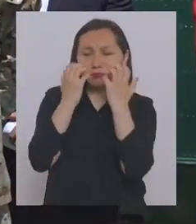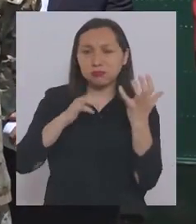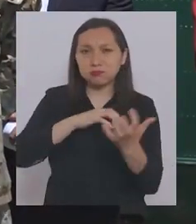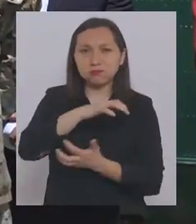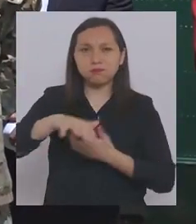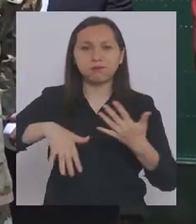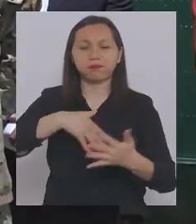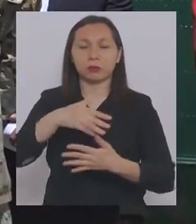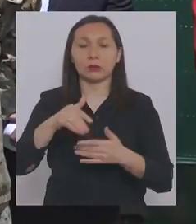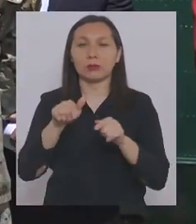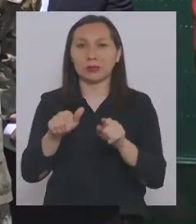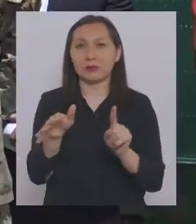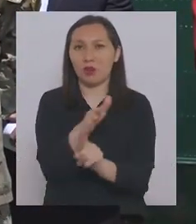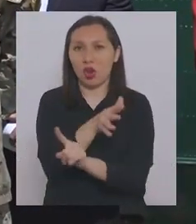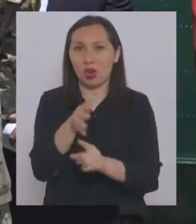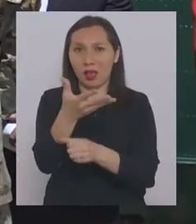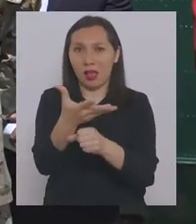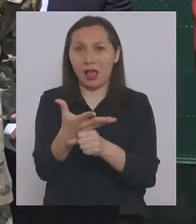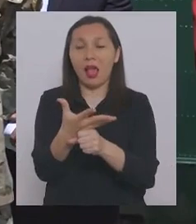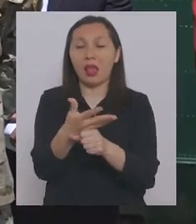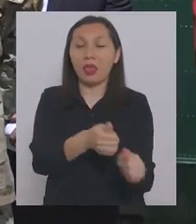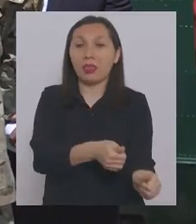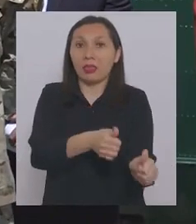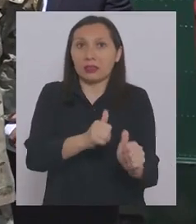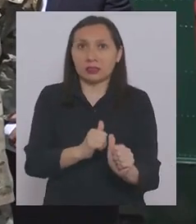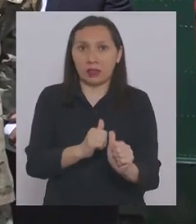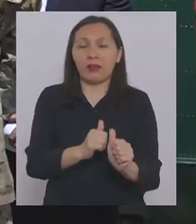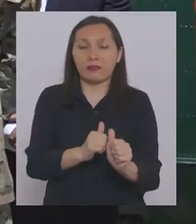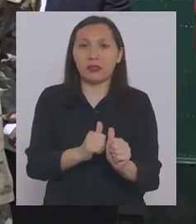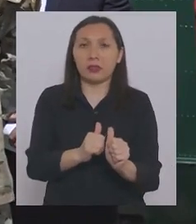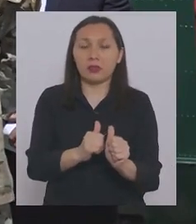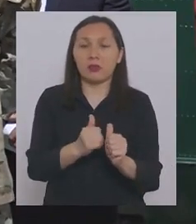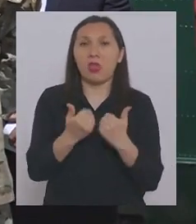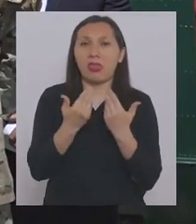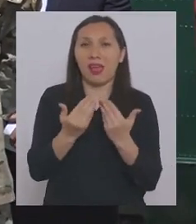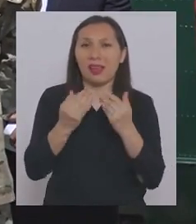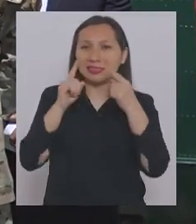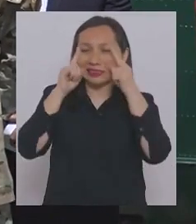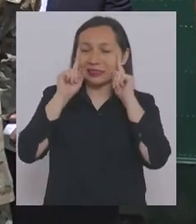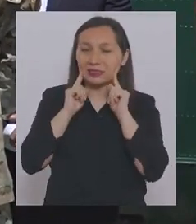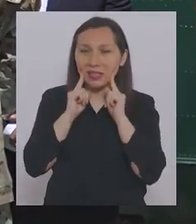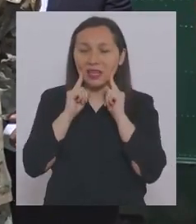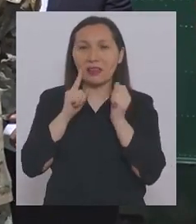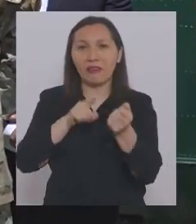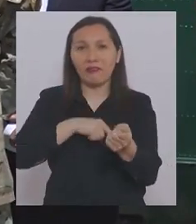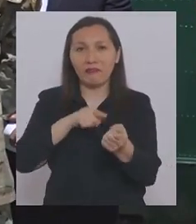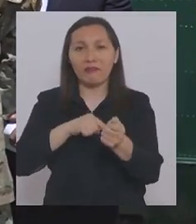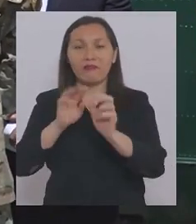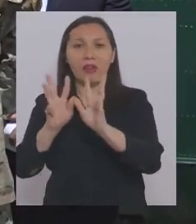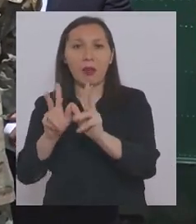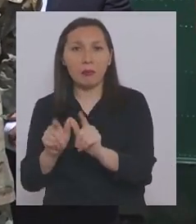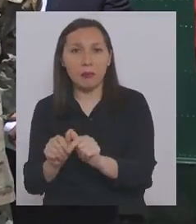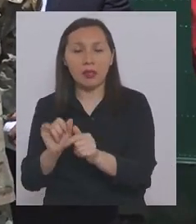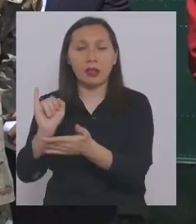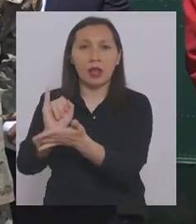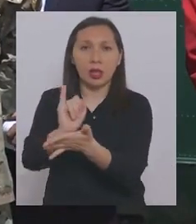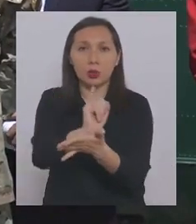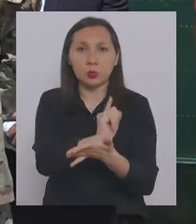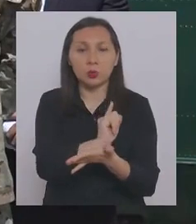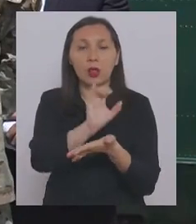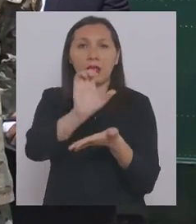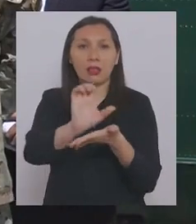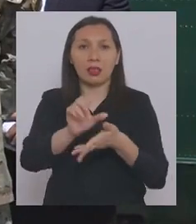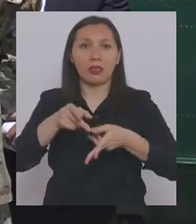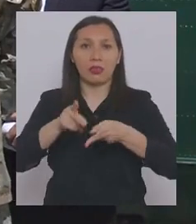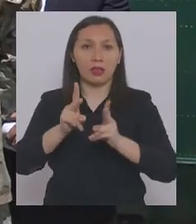violencia que desafían y producen daño a las familias, a las instituciones y al Estado de